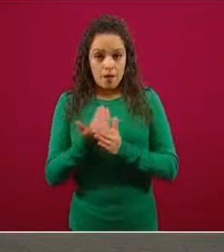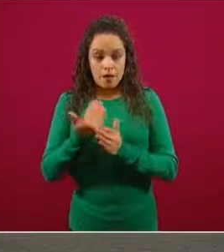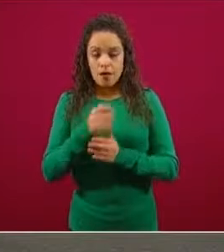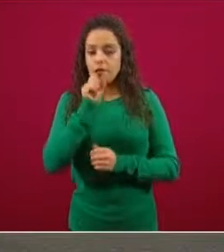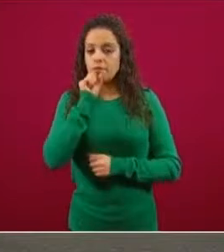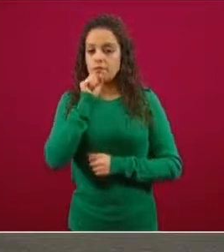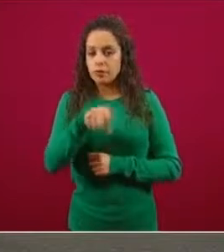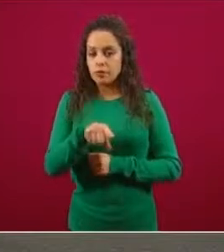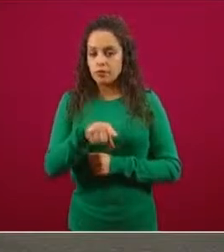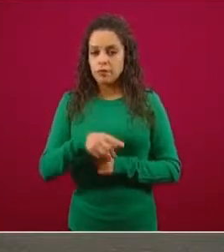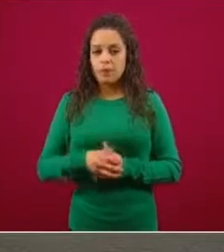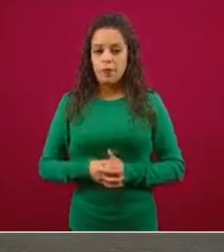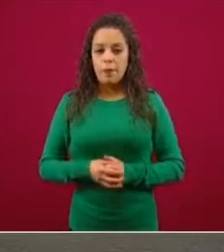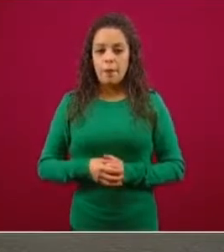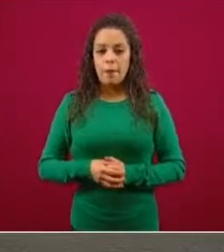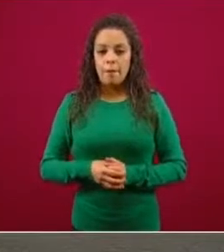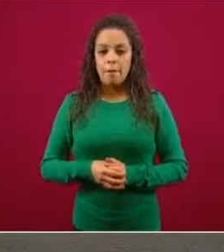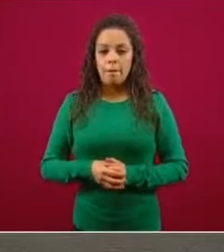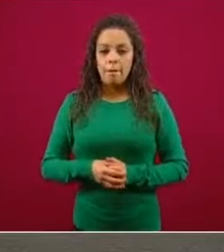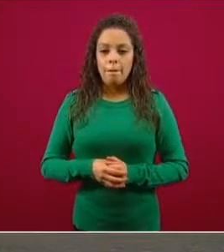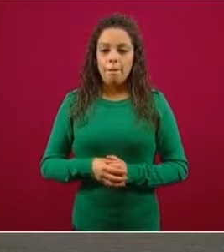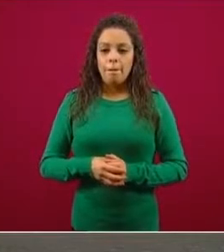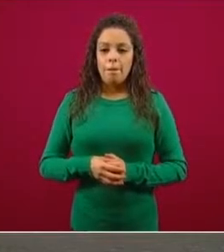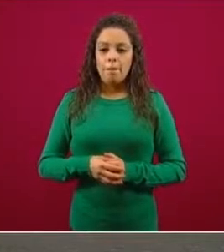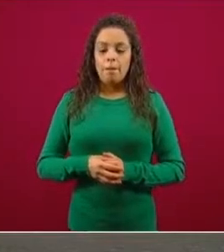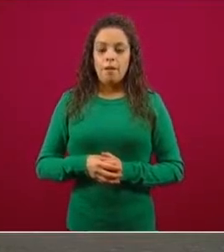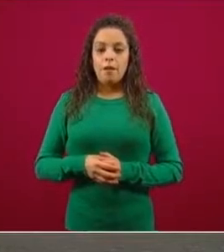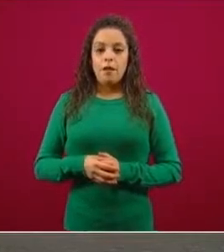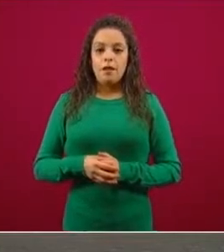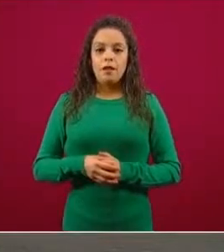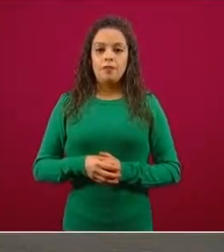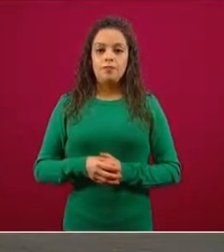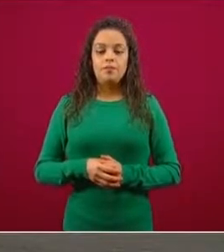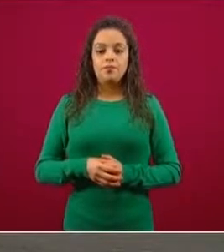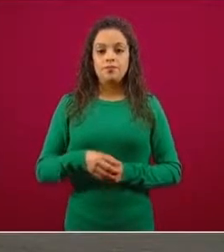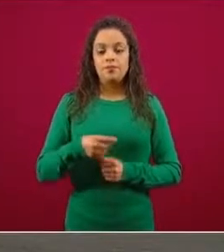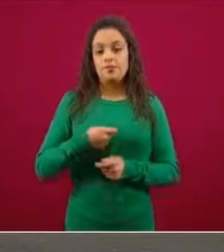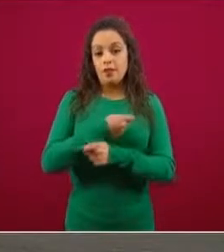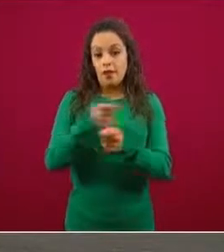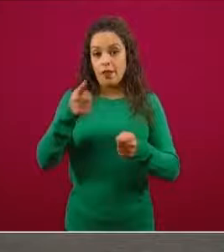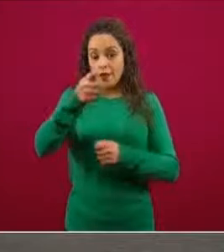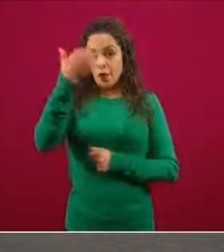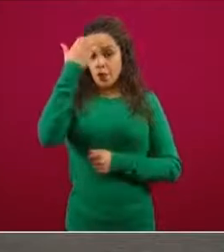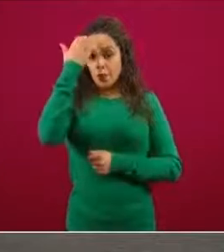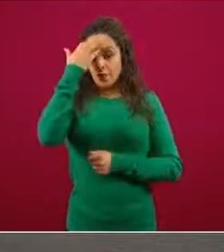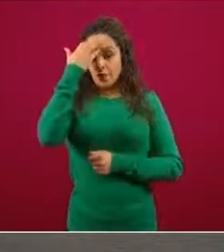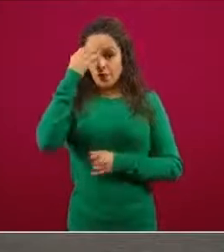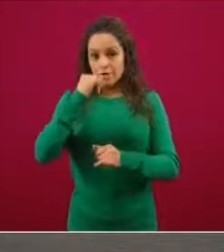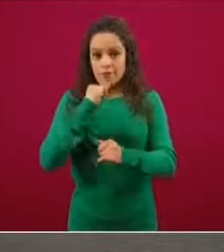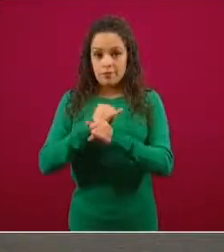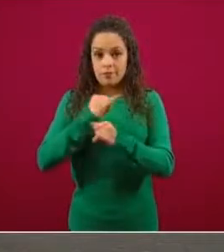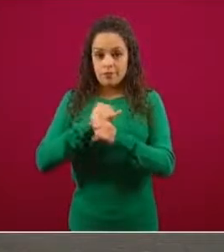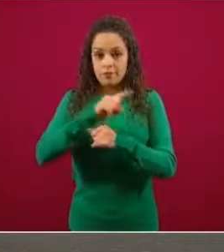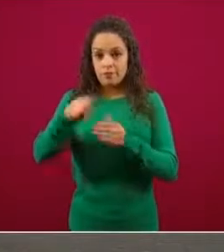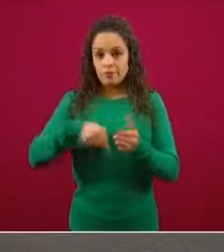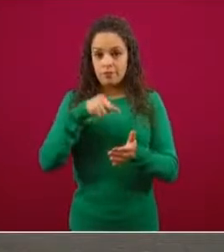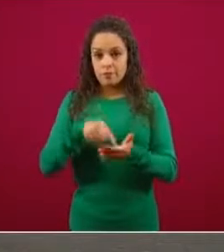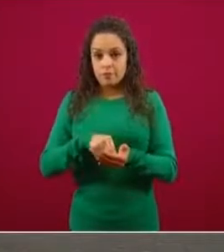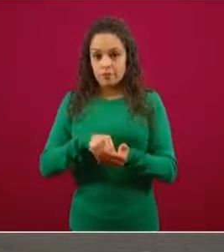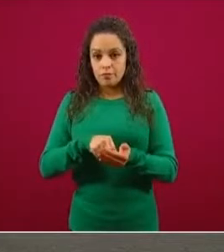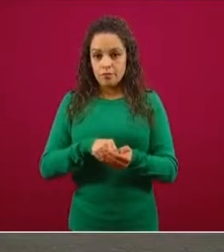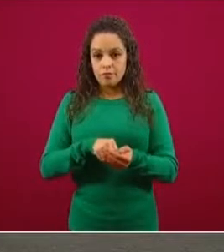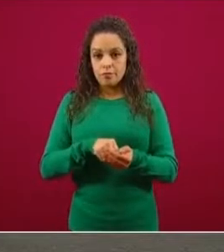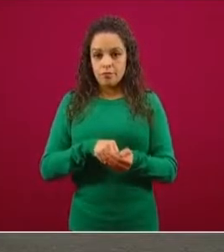se presentó el sitio de internet en donde está cada uno de los